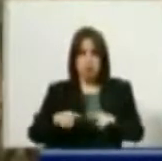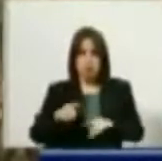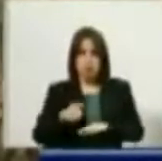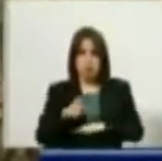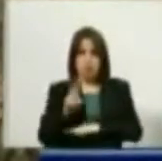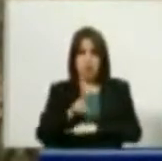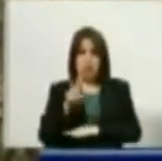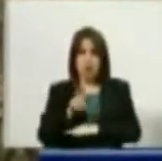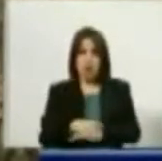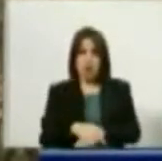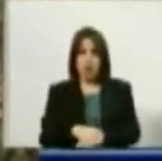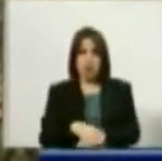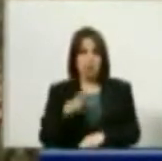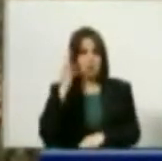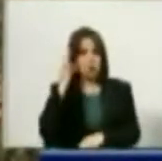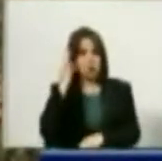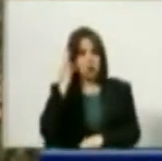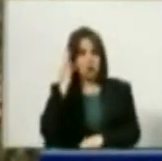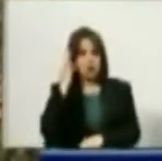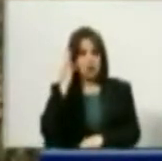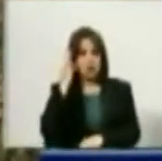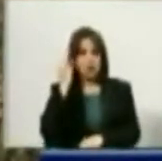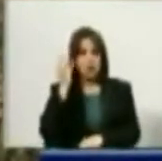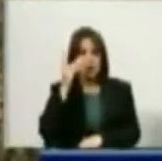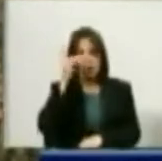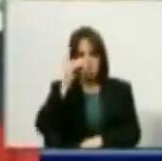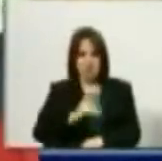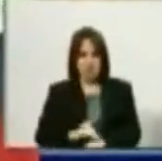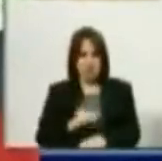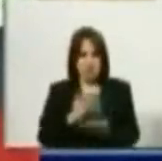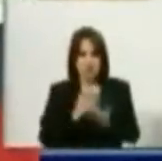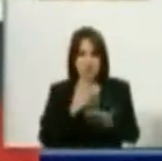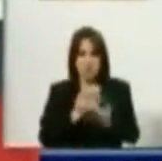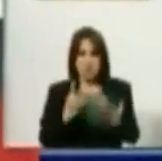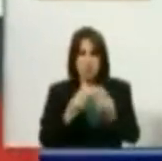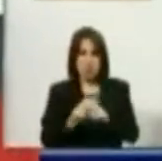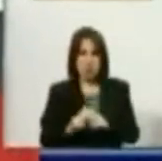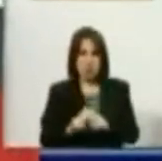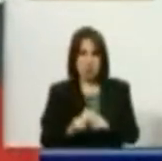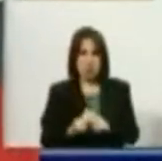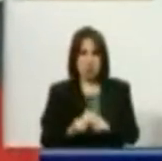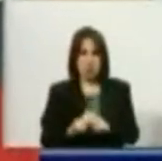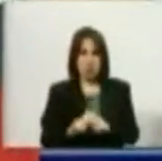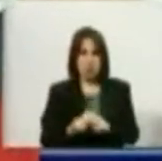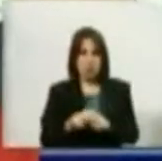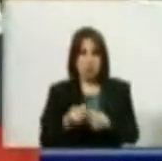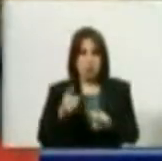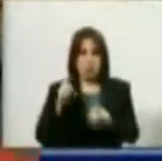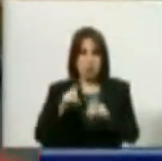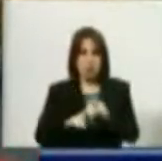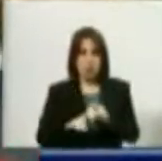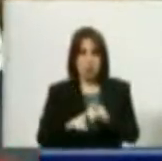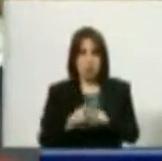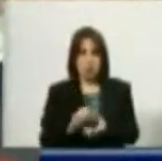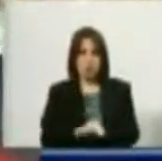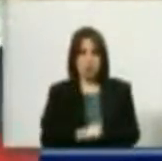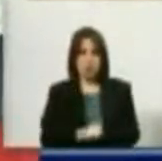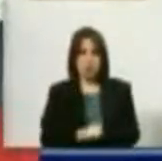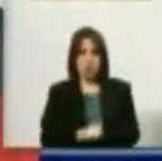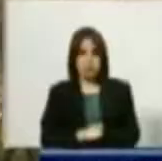María Gabriela Vega presente y siempre consecuente y está con David Salazar su esposo